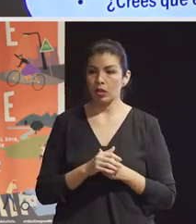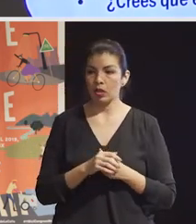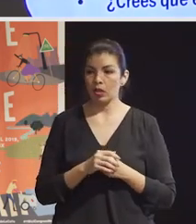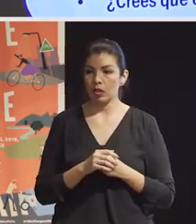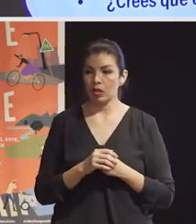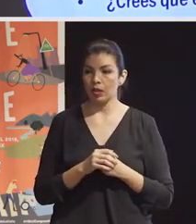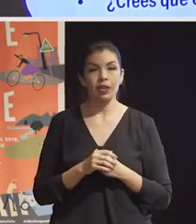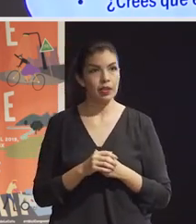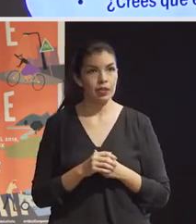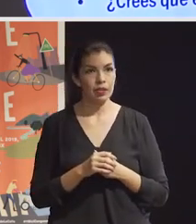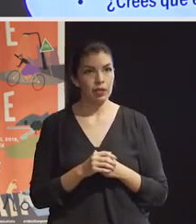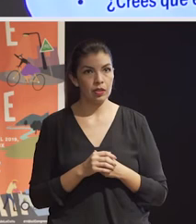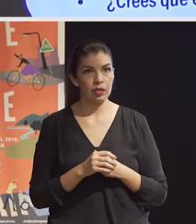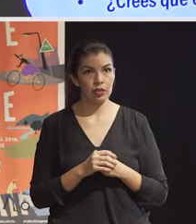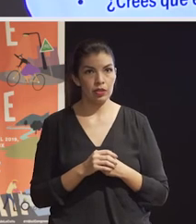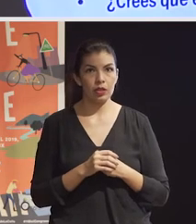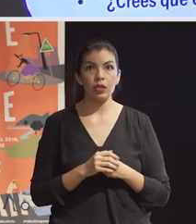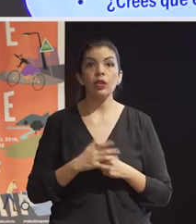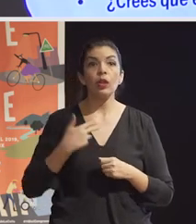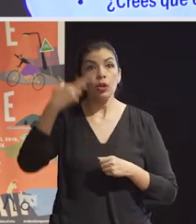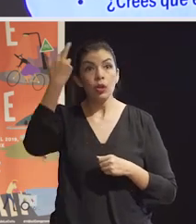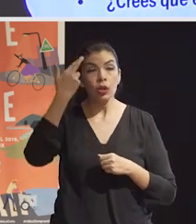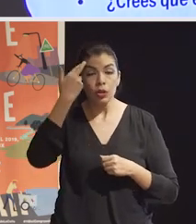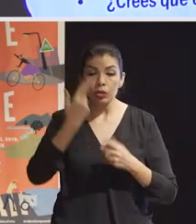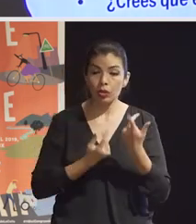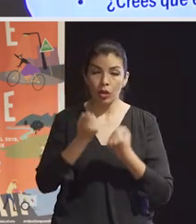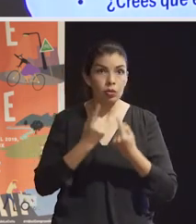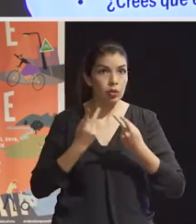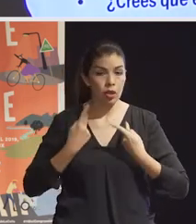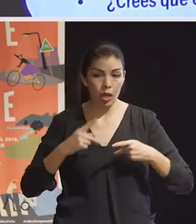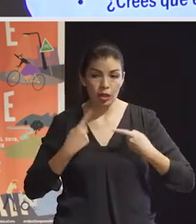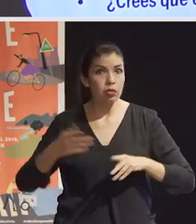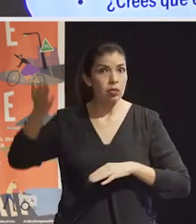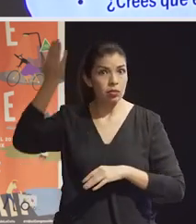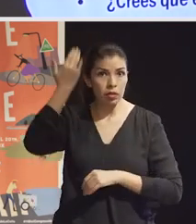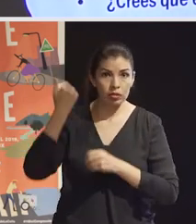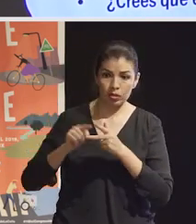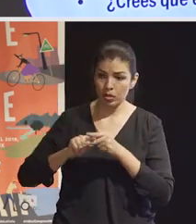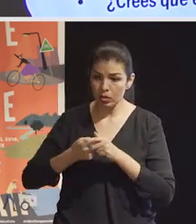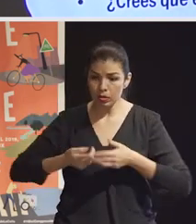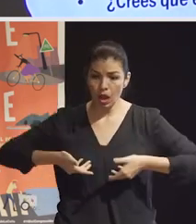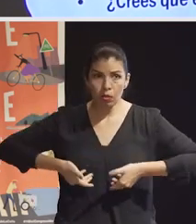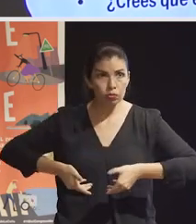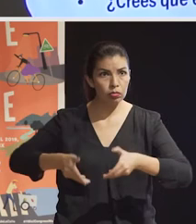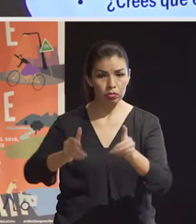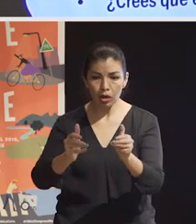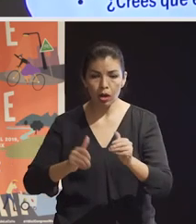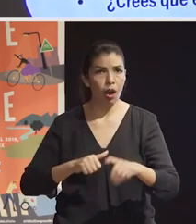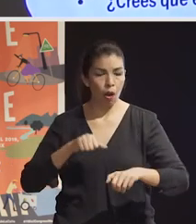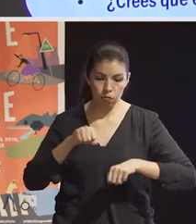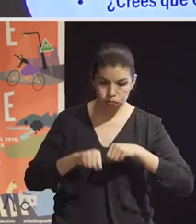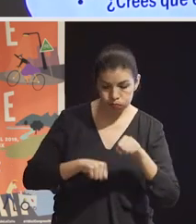vieron cuando enfrente empezaba a salir a la calle cuando antes no les habían visto a esperar que